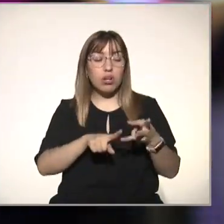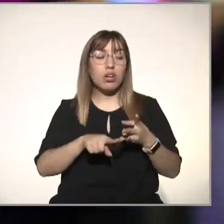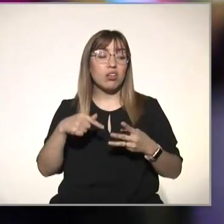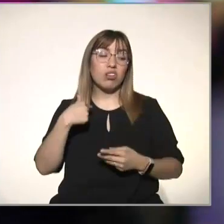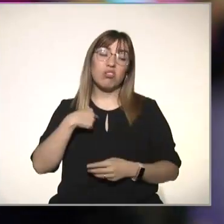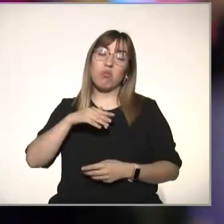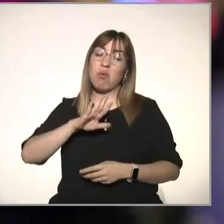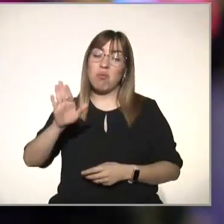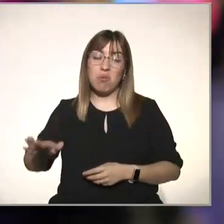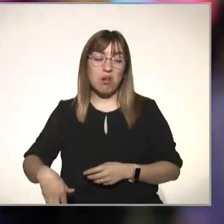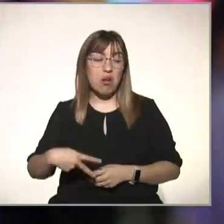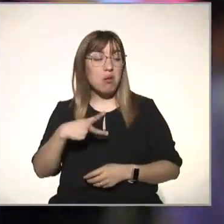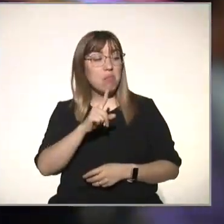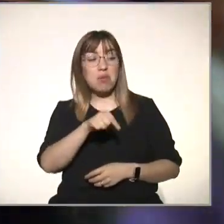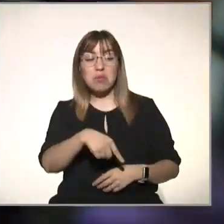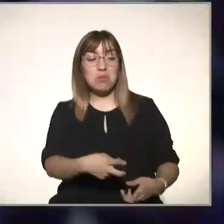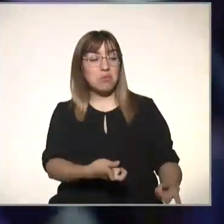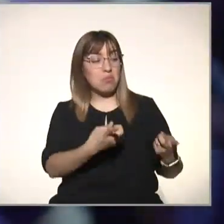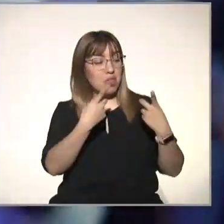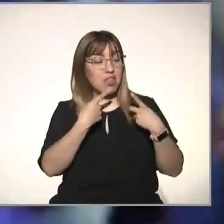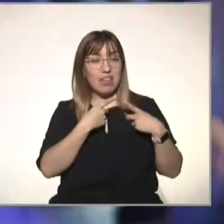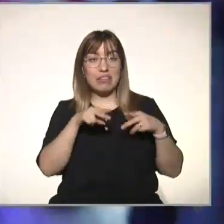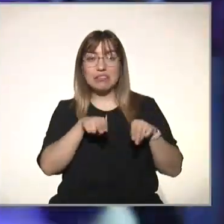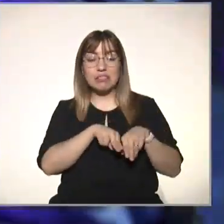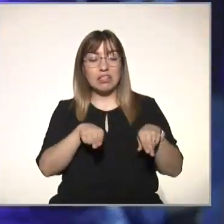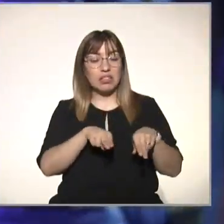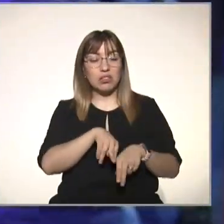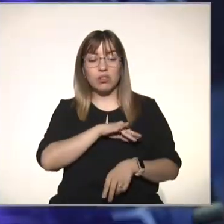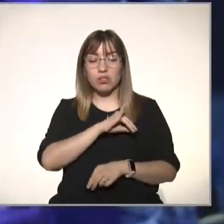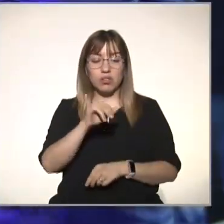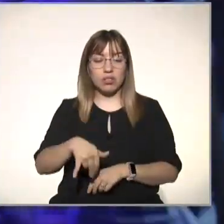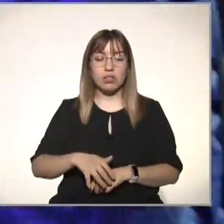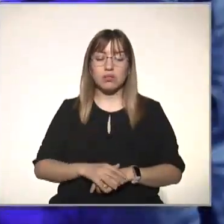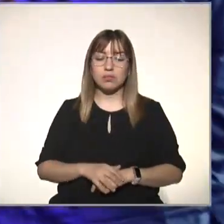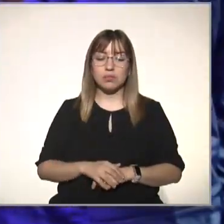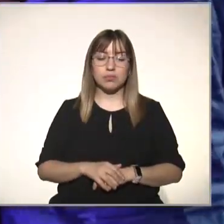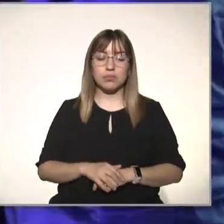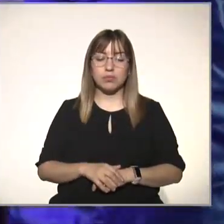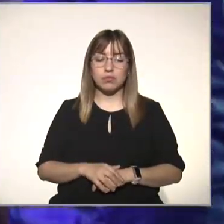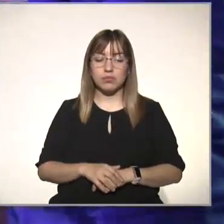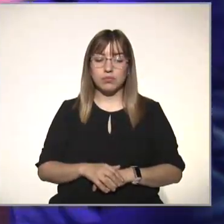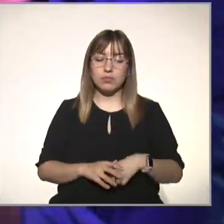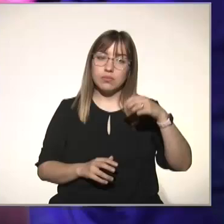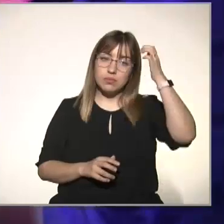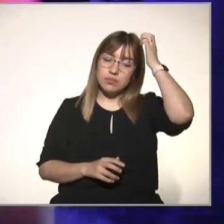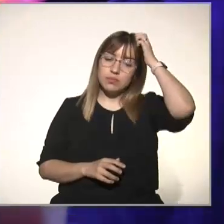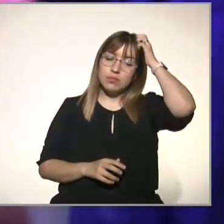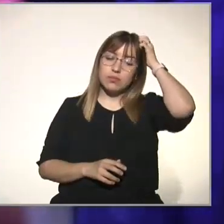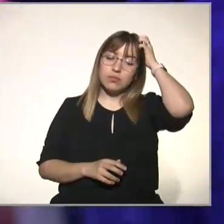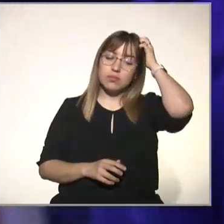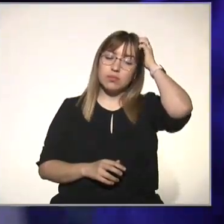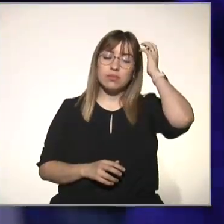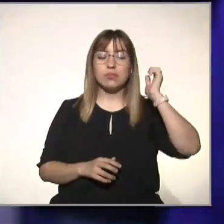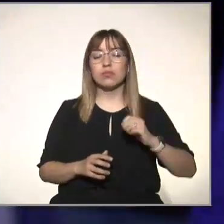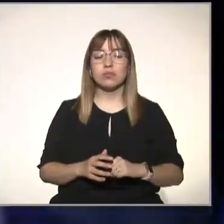a dar a conocer su sangre. Yo en ocasiones he pensado que mi vida es como